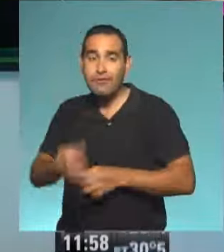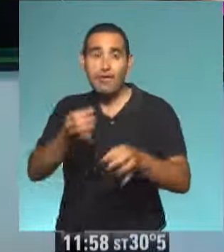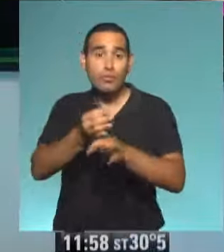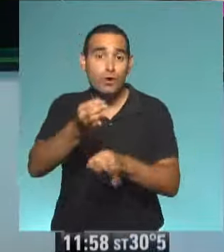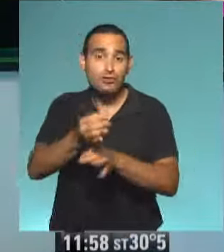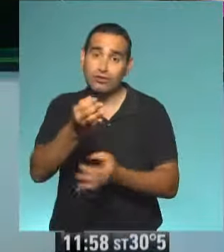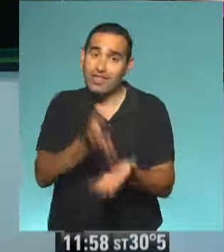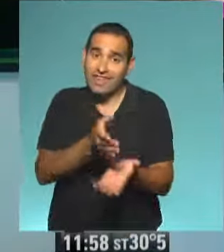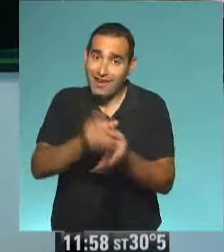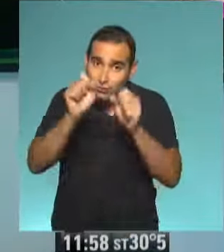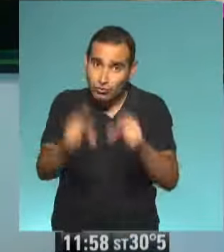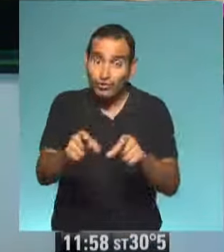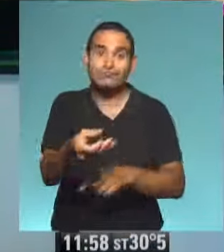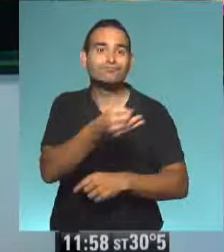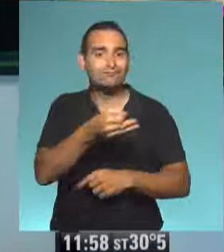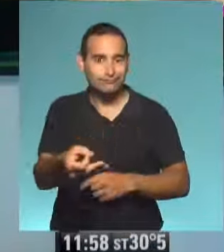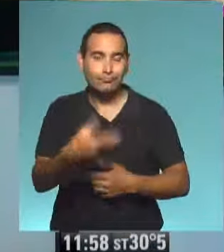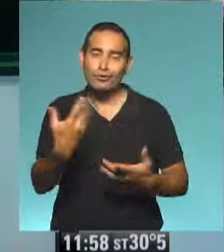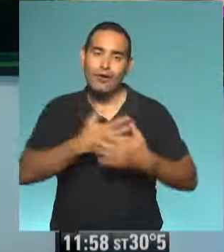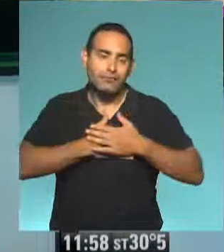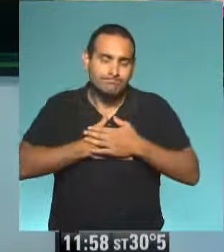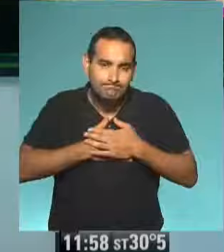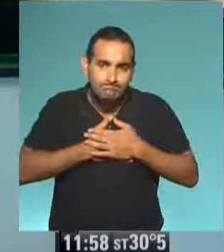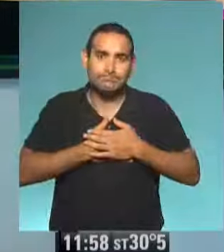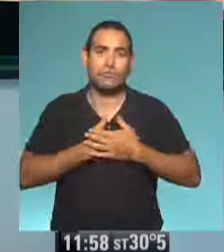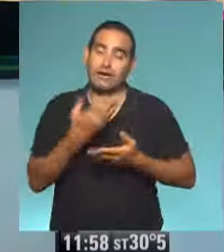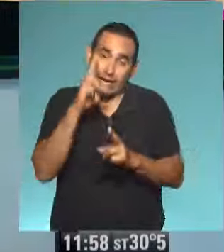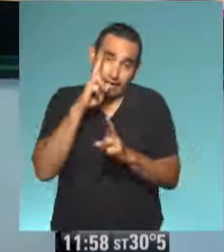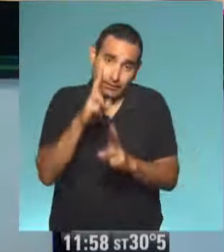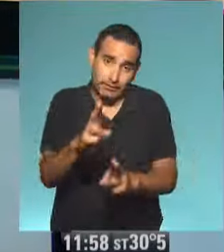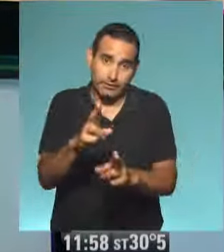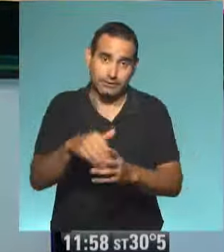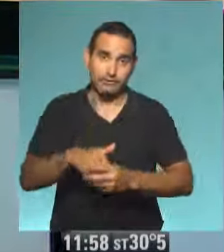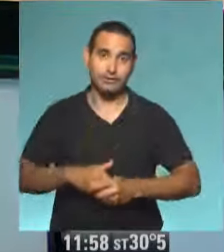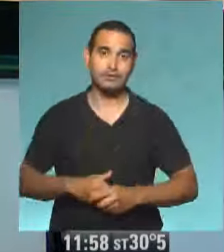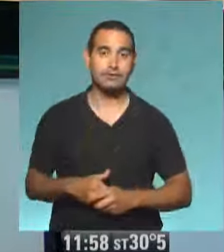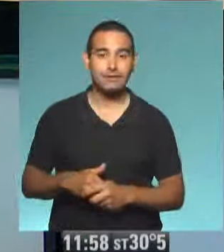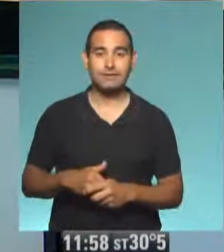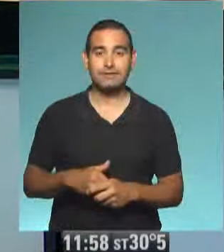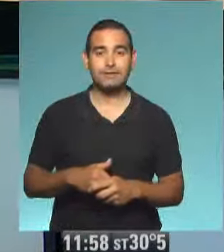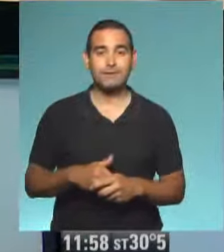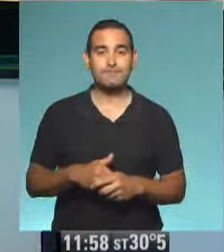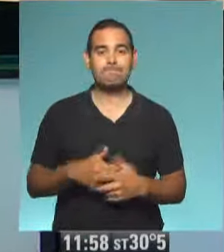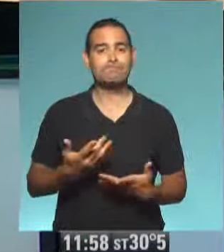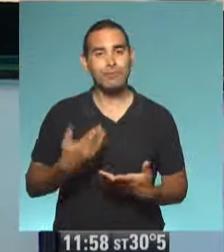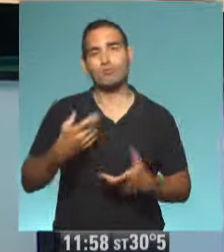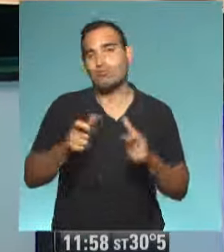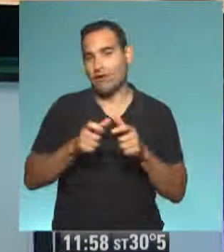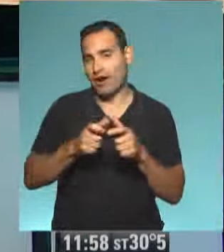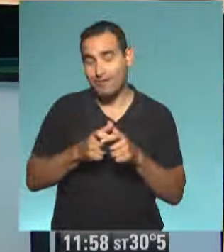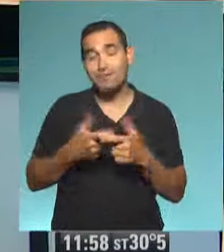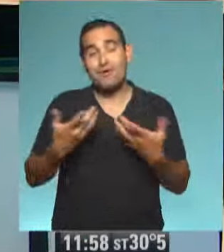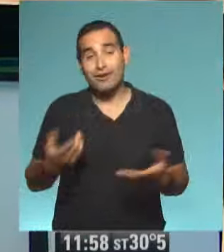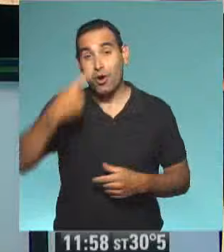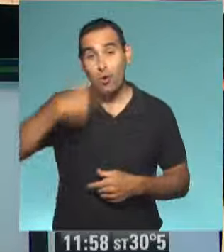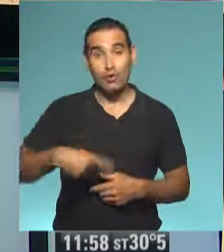derecho. Exactamente. Y con todo el amor del mundo y con todo el respeto que tuvimos y que pudimos ponerle, hicimos el programa. Así que para el